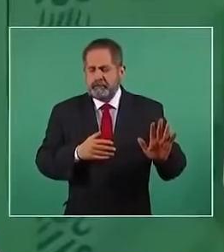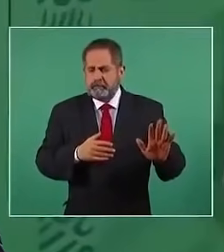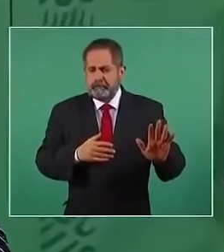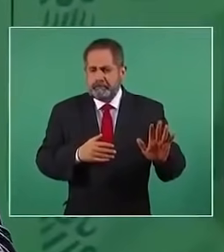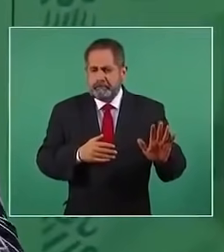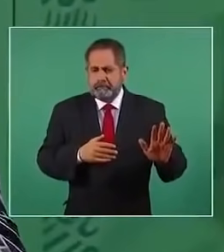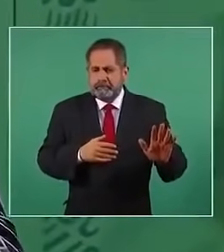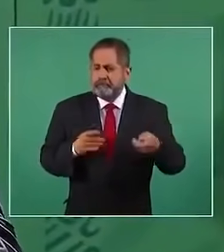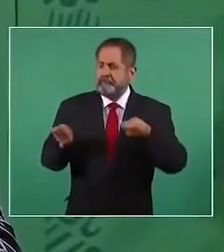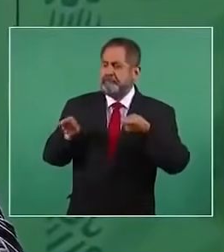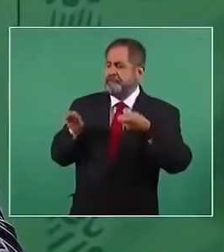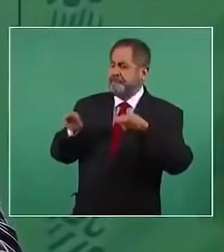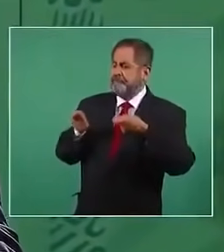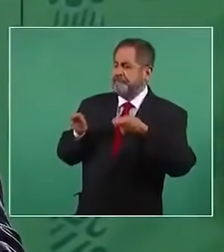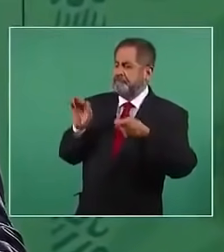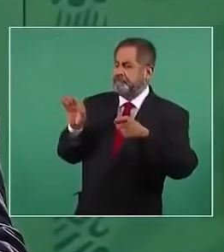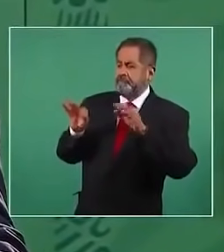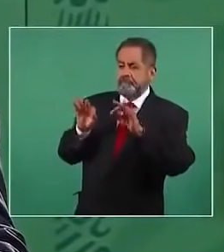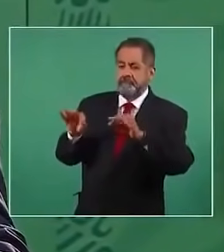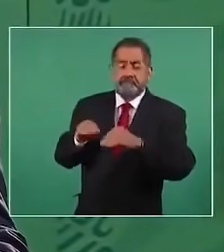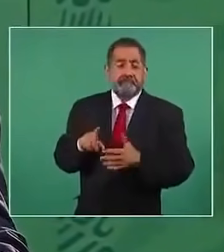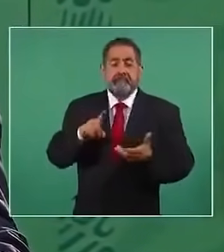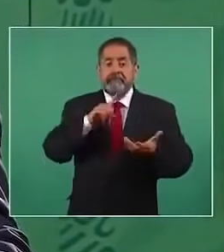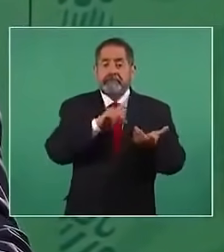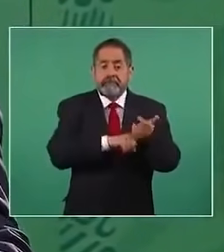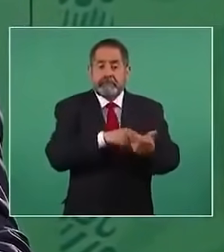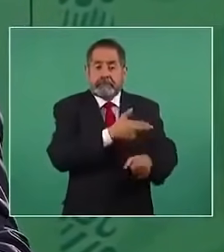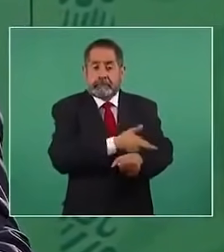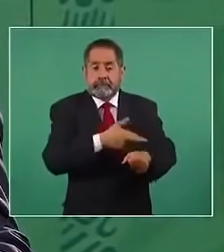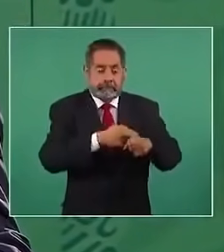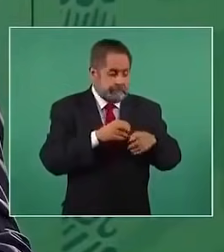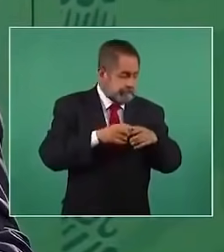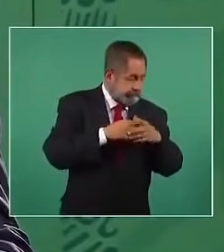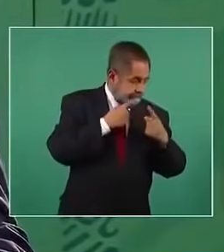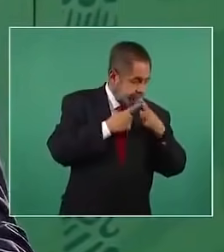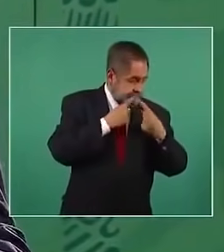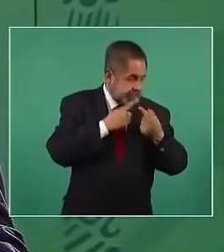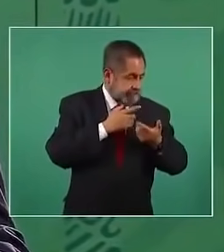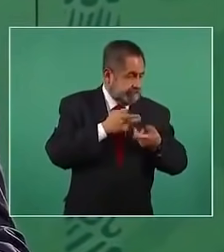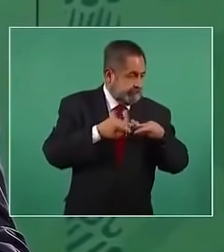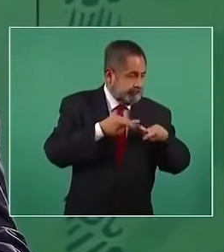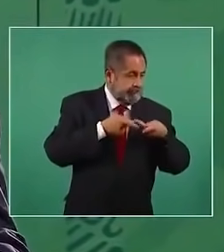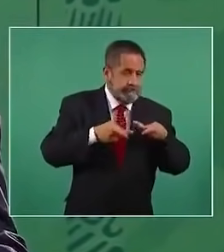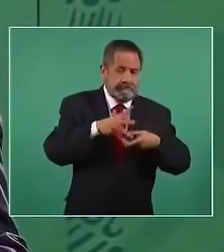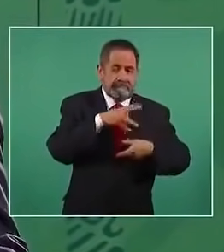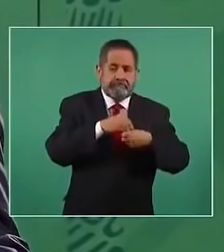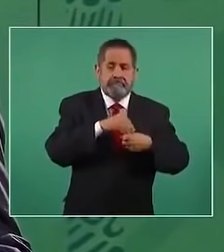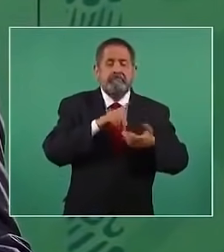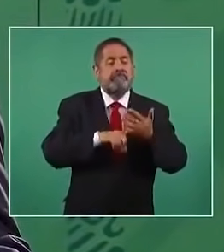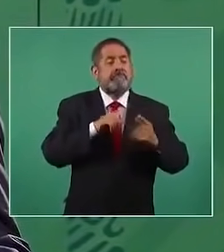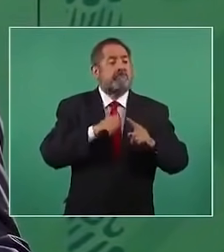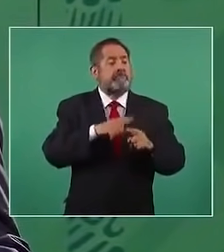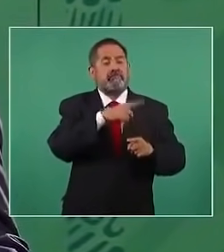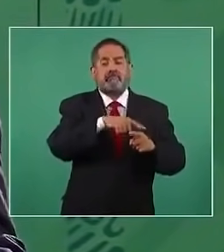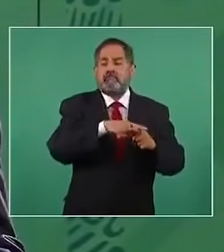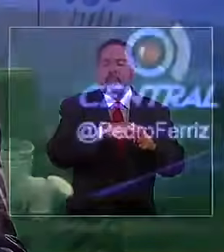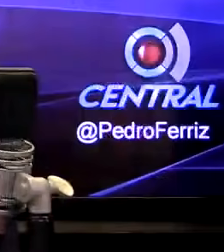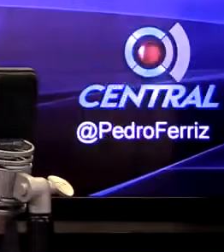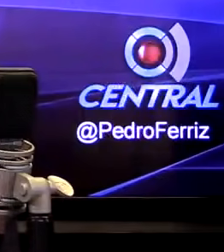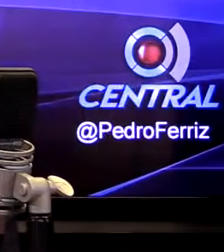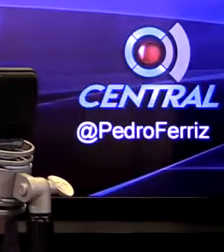la manipulación que orquesta que lleva a cabo los grupos de intereses